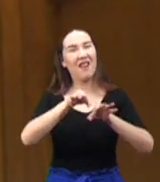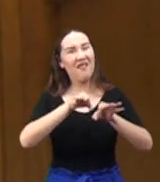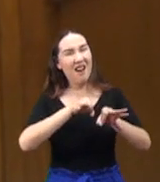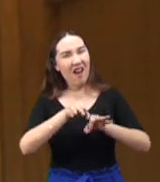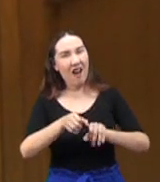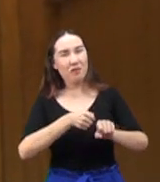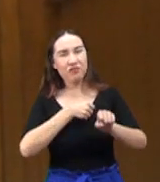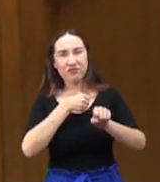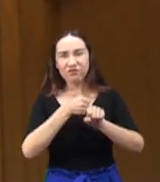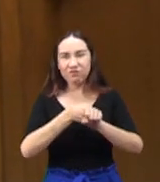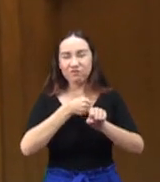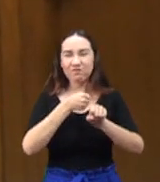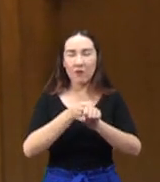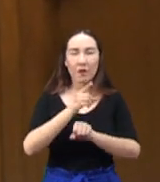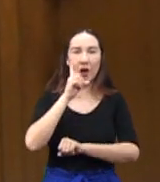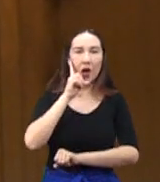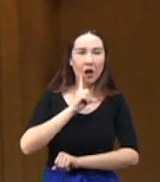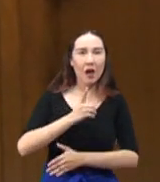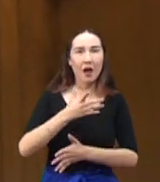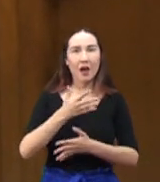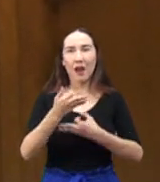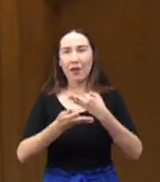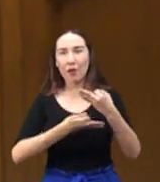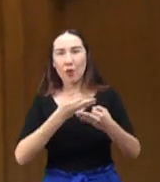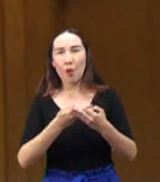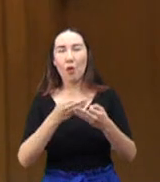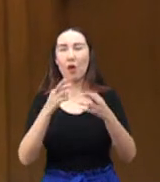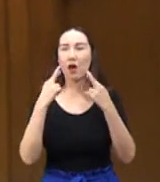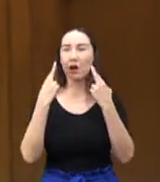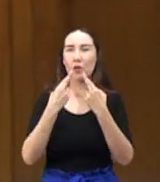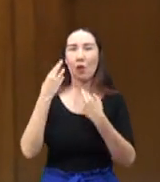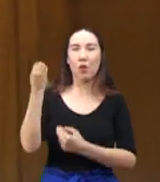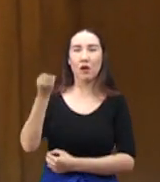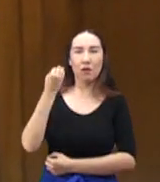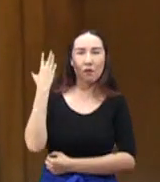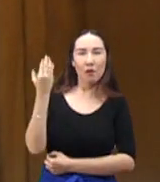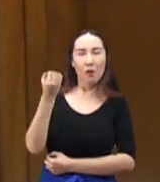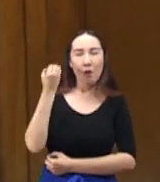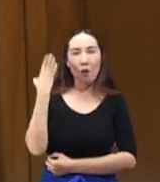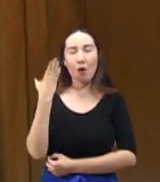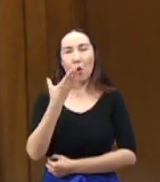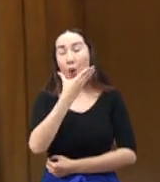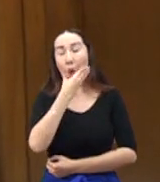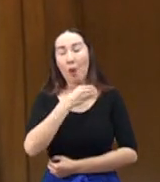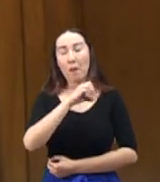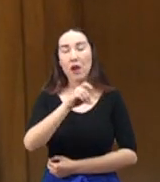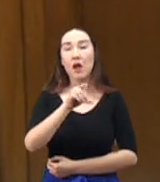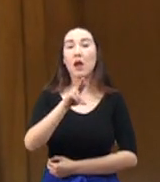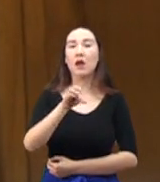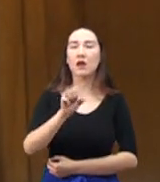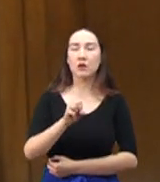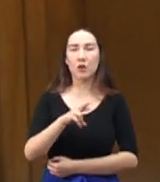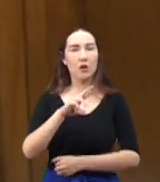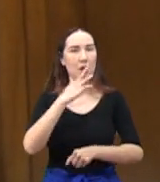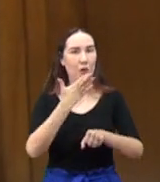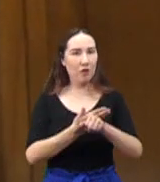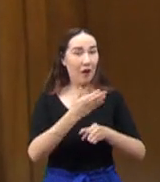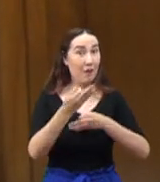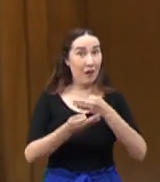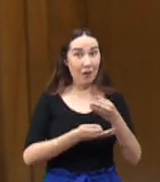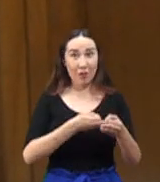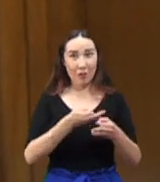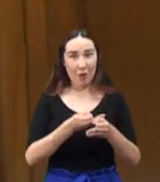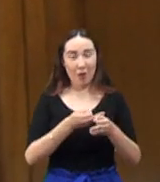que hicieron los diputados, los foros que hizo Exxon, las ideas del PAN, todo se vino abajo.